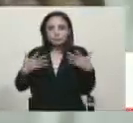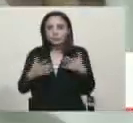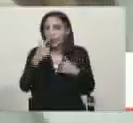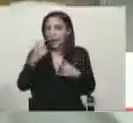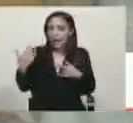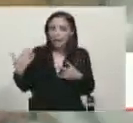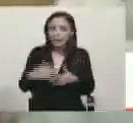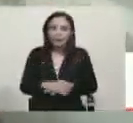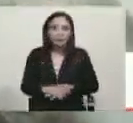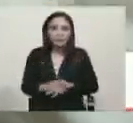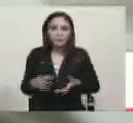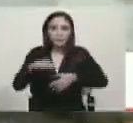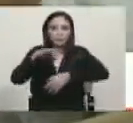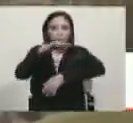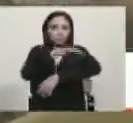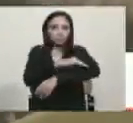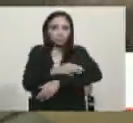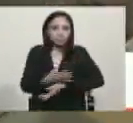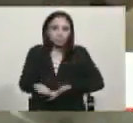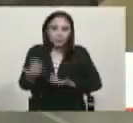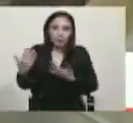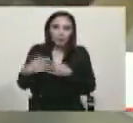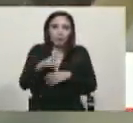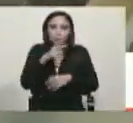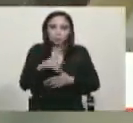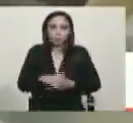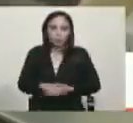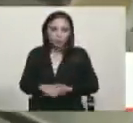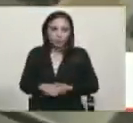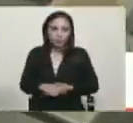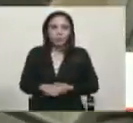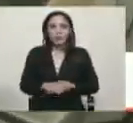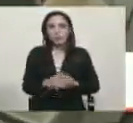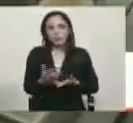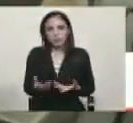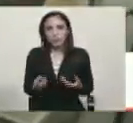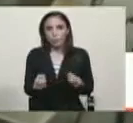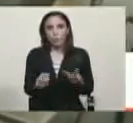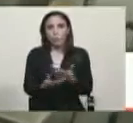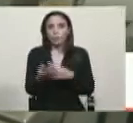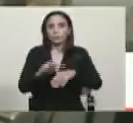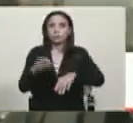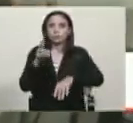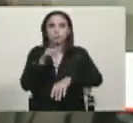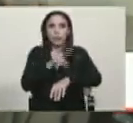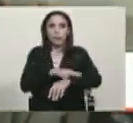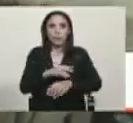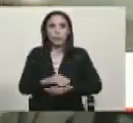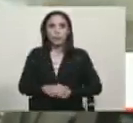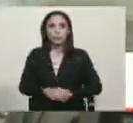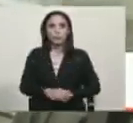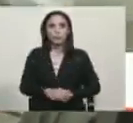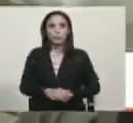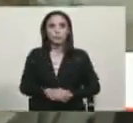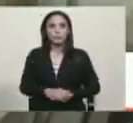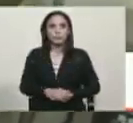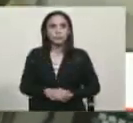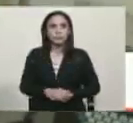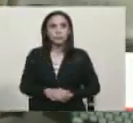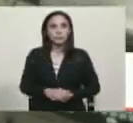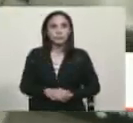y se especuló con ella y se acaparó. Eso produjo una intervención. Se realizó. Posteriormente, de